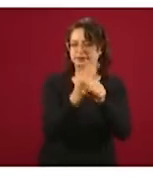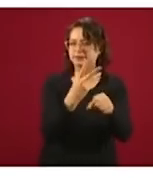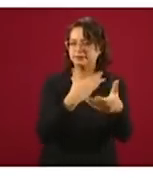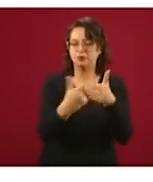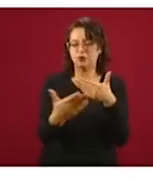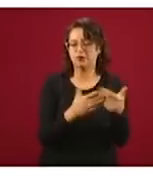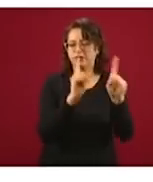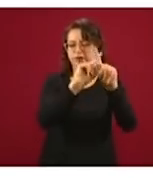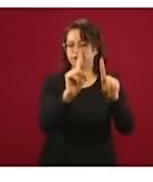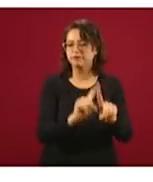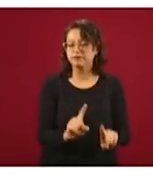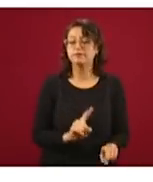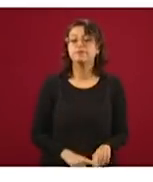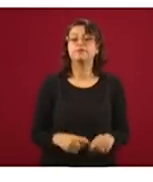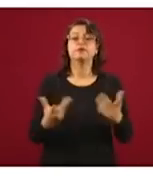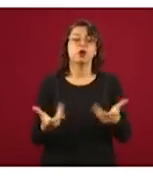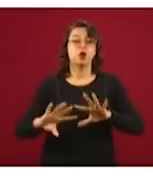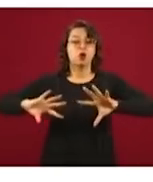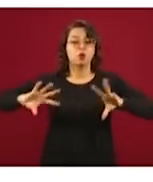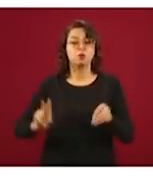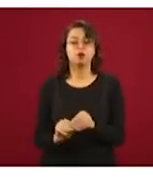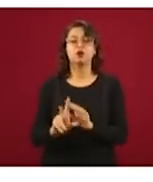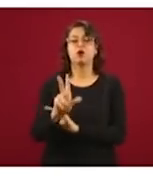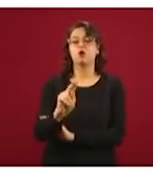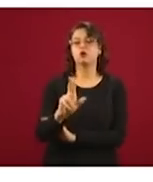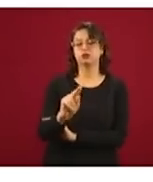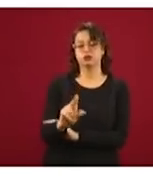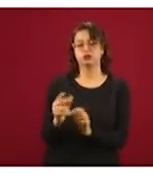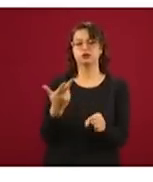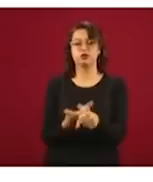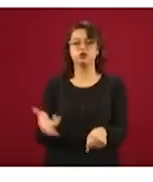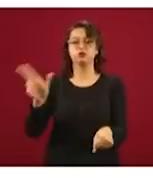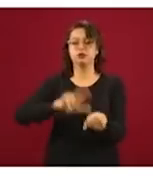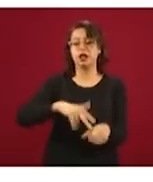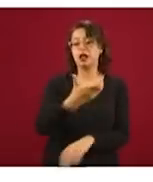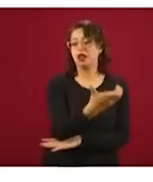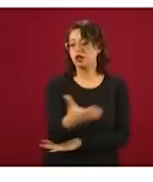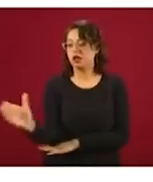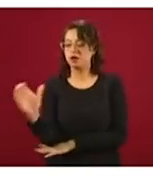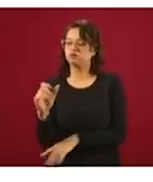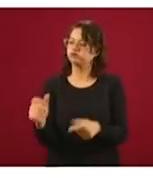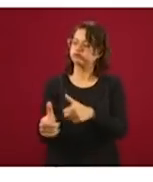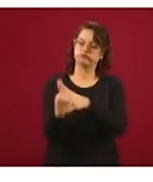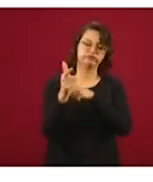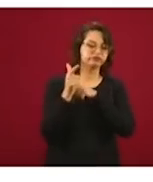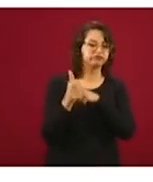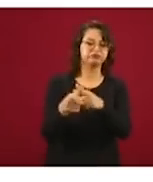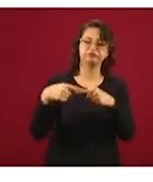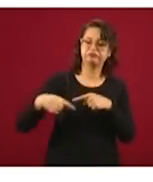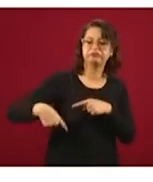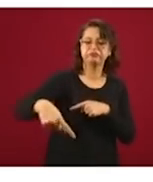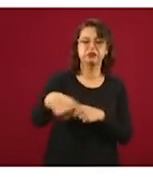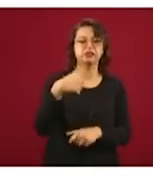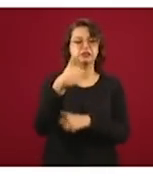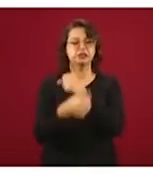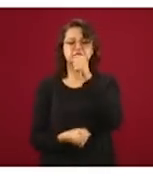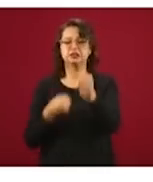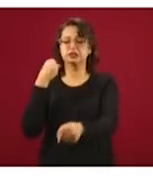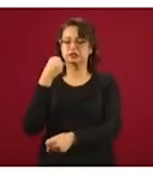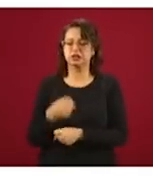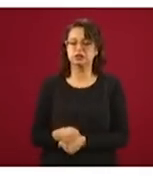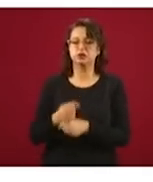particular, destaco que los 80 hospitales rurales del IMSS-Bienestar se van a mantener durante todo el sexenio en un ejercicio